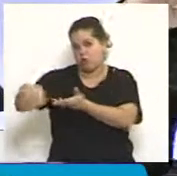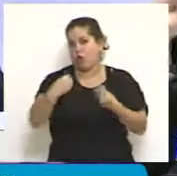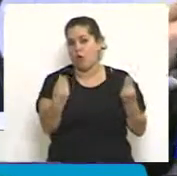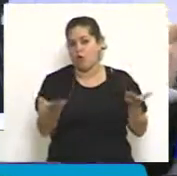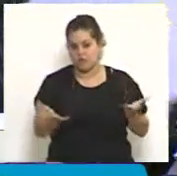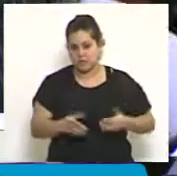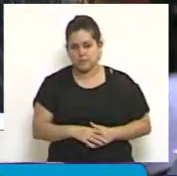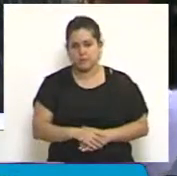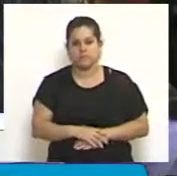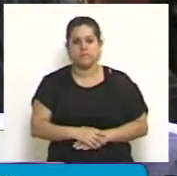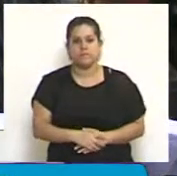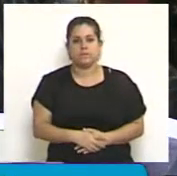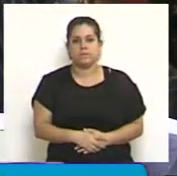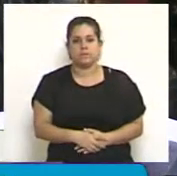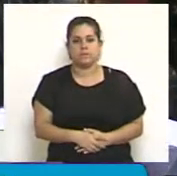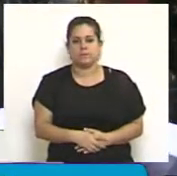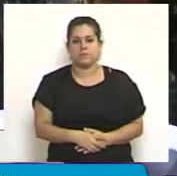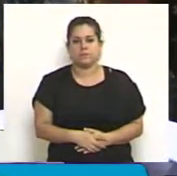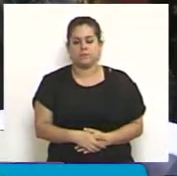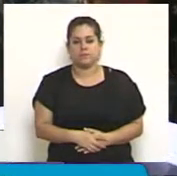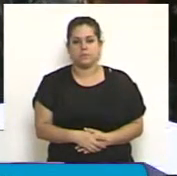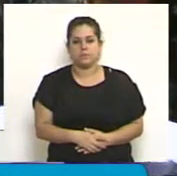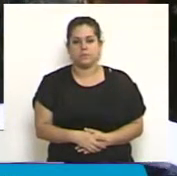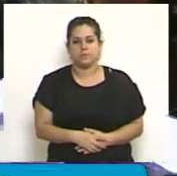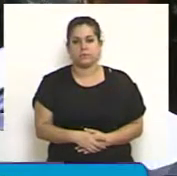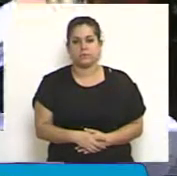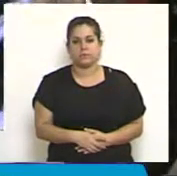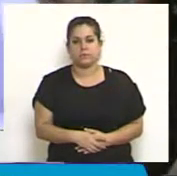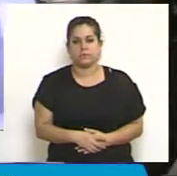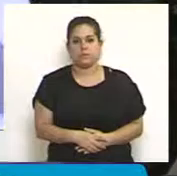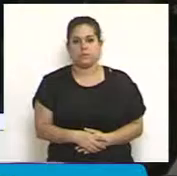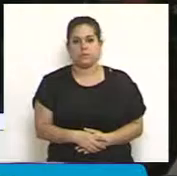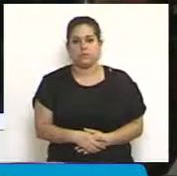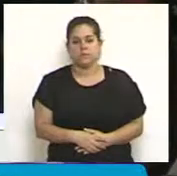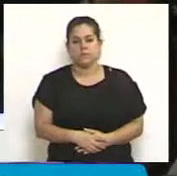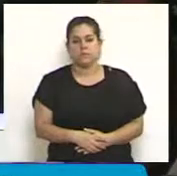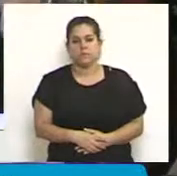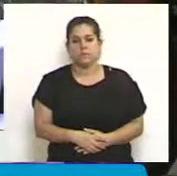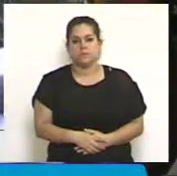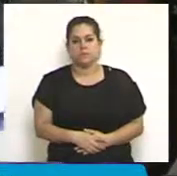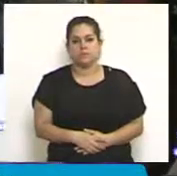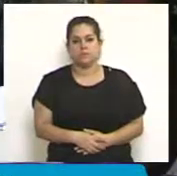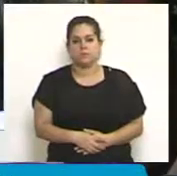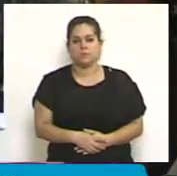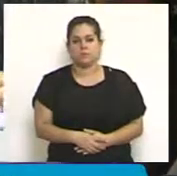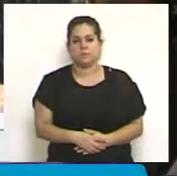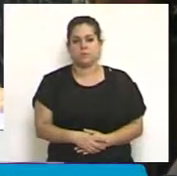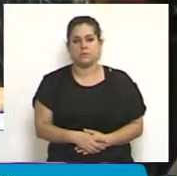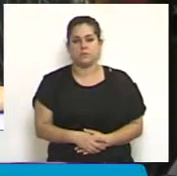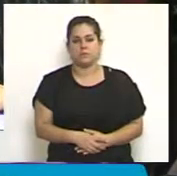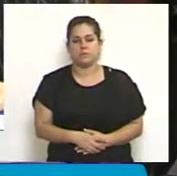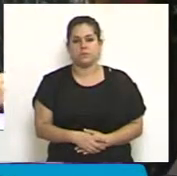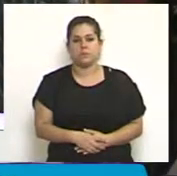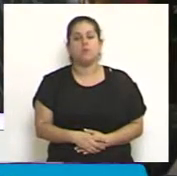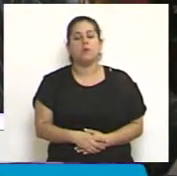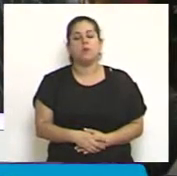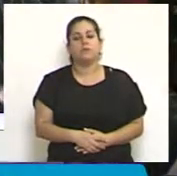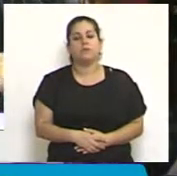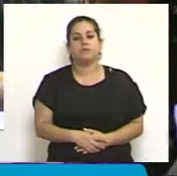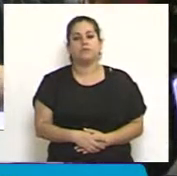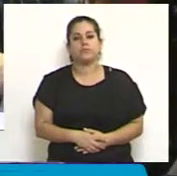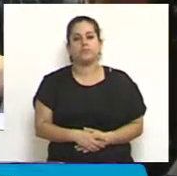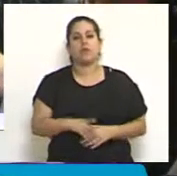de la función de ejecución. Y los tribunales federales de juicio de distrito, los tribunales federales de juicio de cada distrito